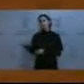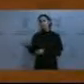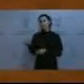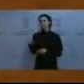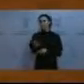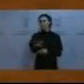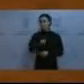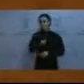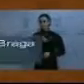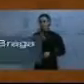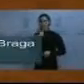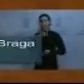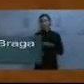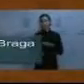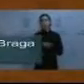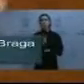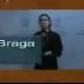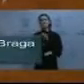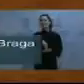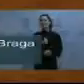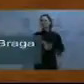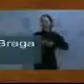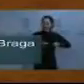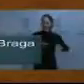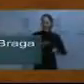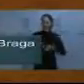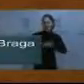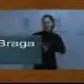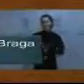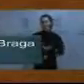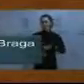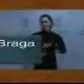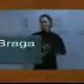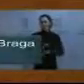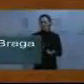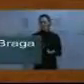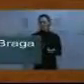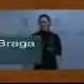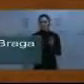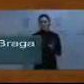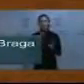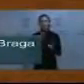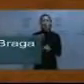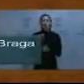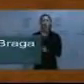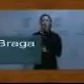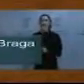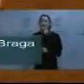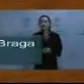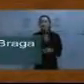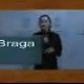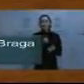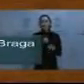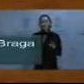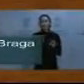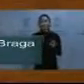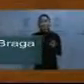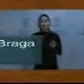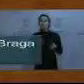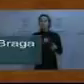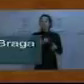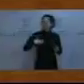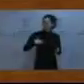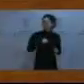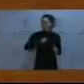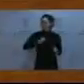para estas cosas, ¿no?, para enredar y con correos anónimos, y claro, mi papel es otro, probablemente